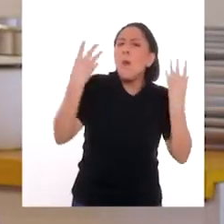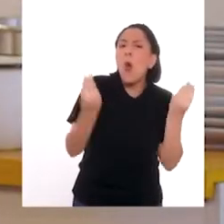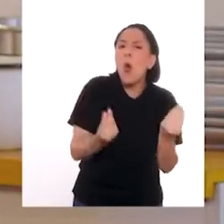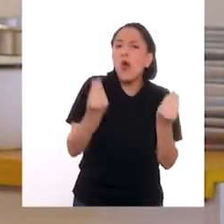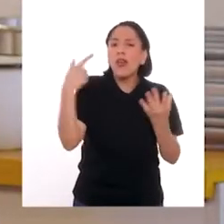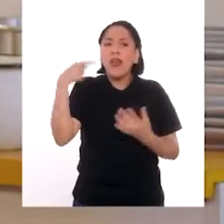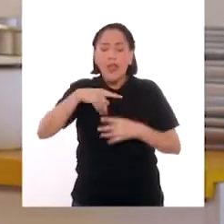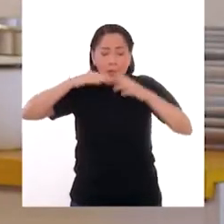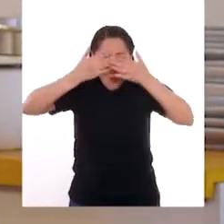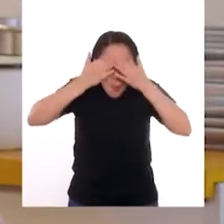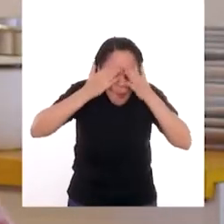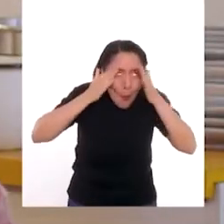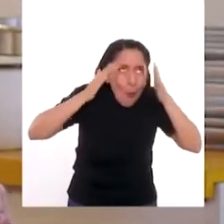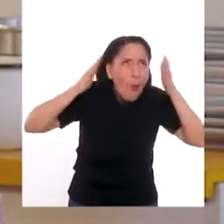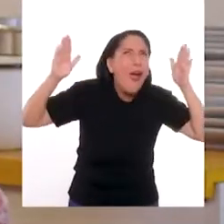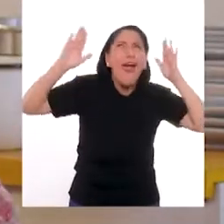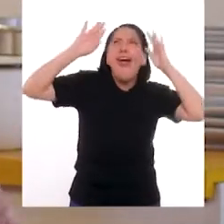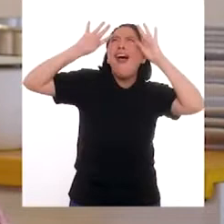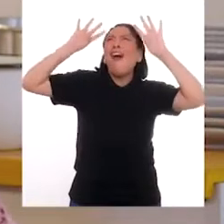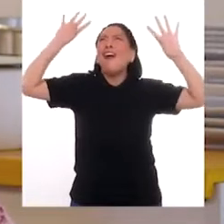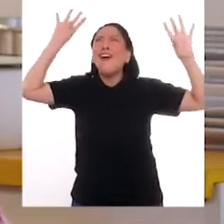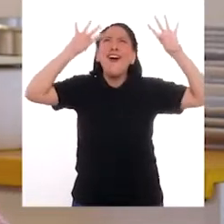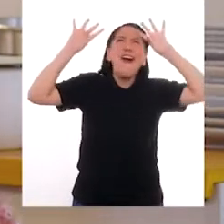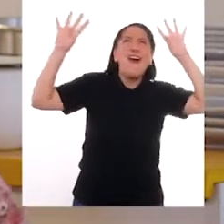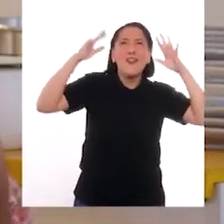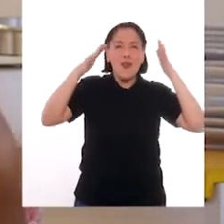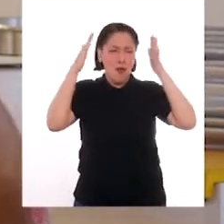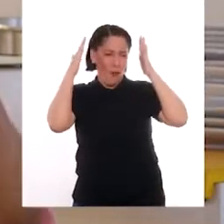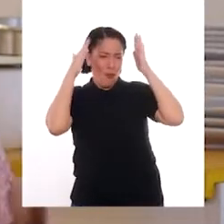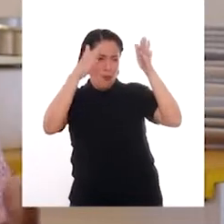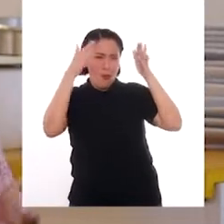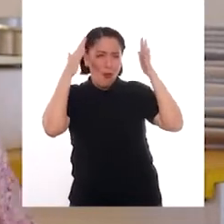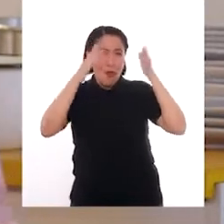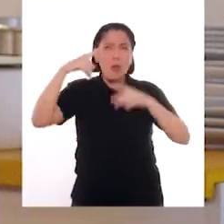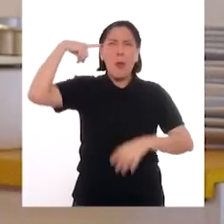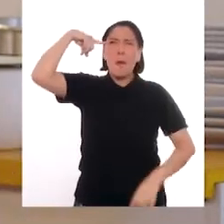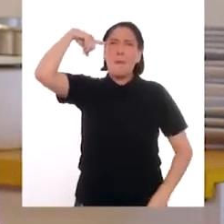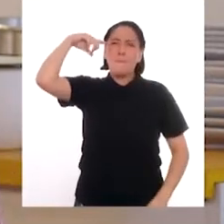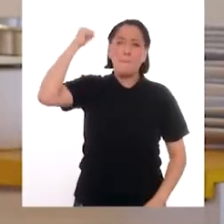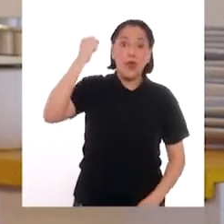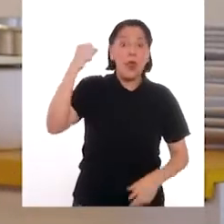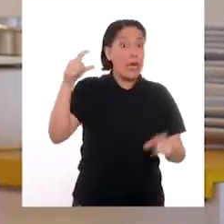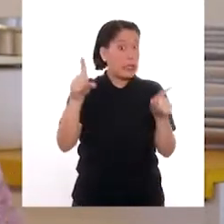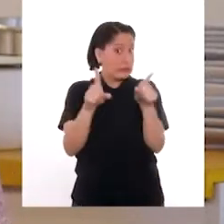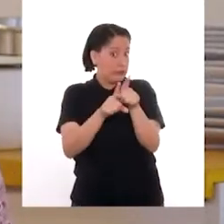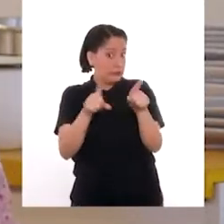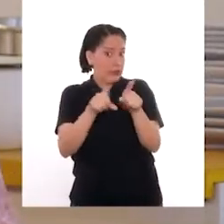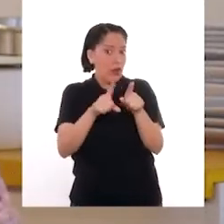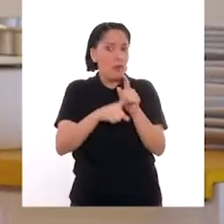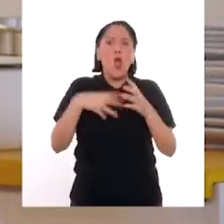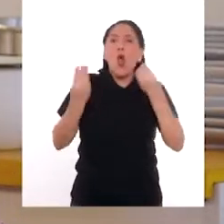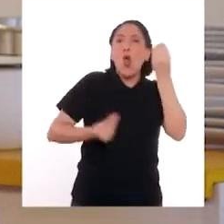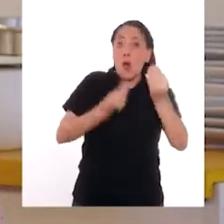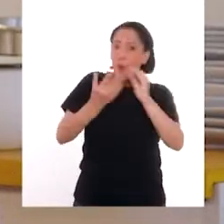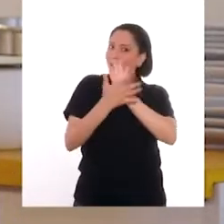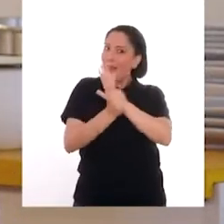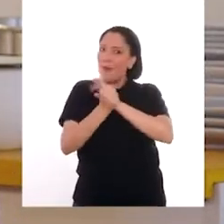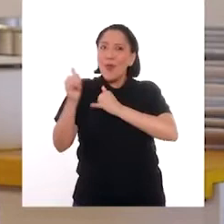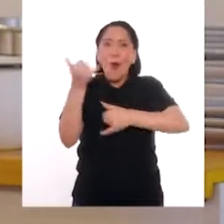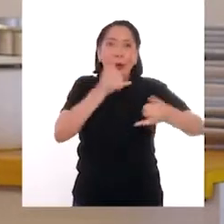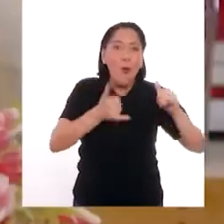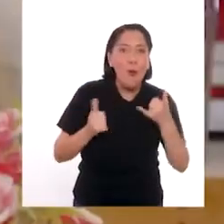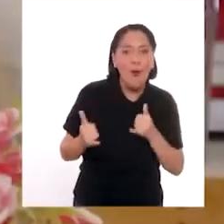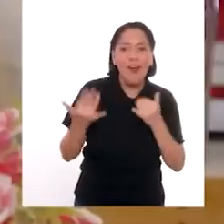nos permite explorar nuestra imaginación, concentración, memoria y sobre todo capacidad de